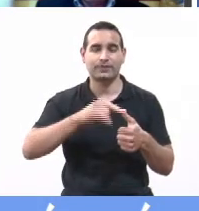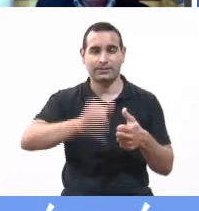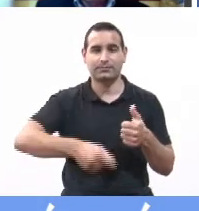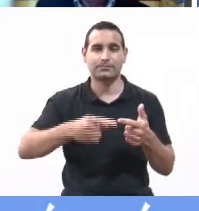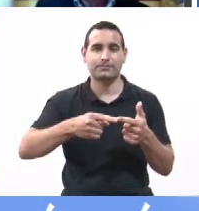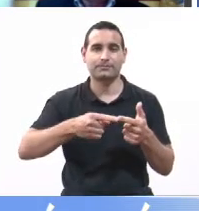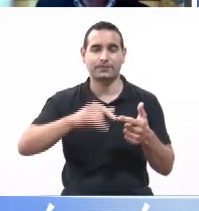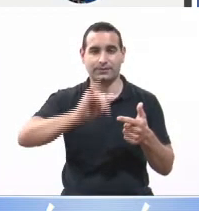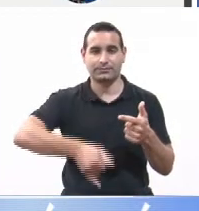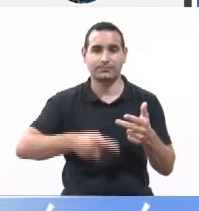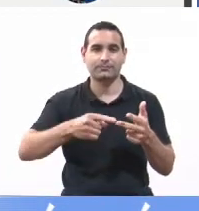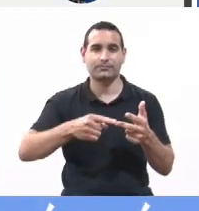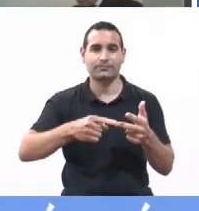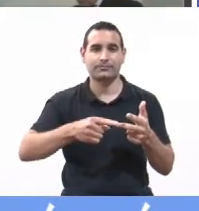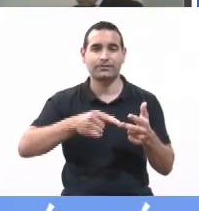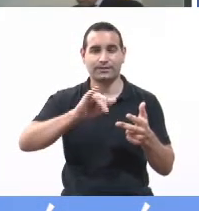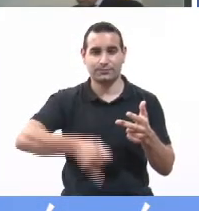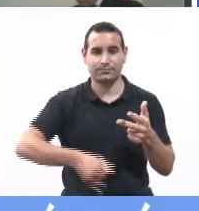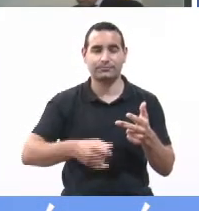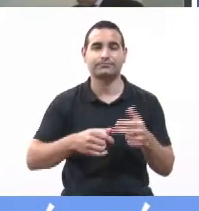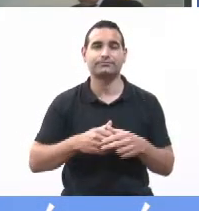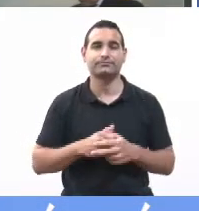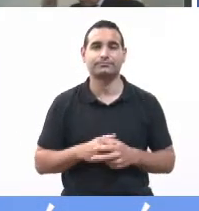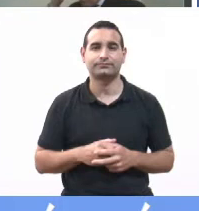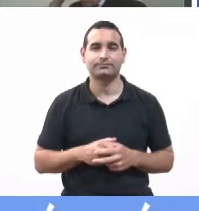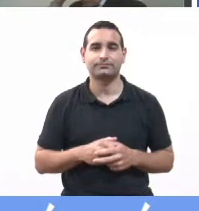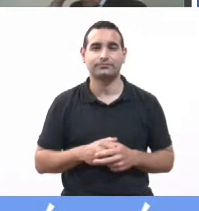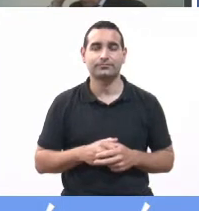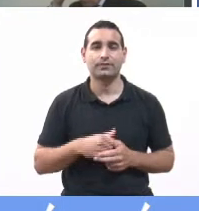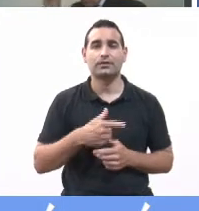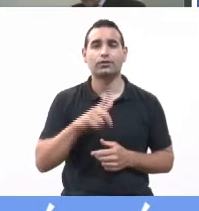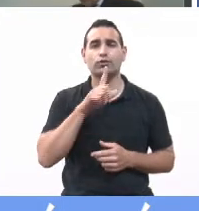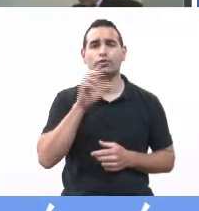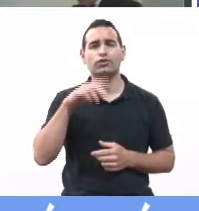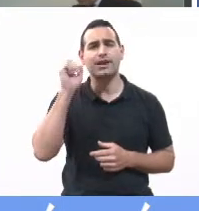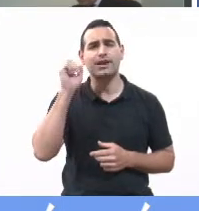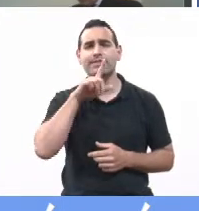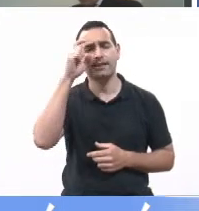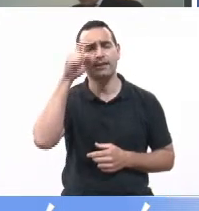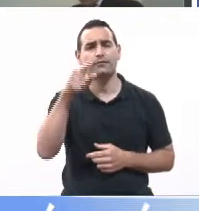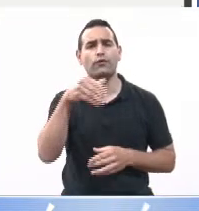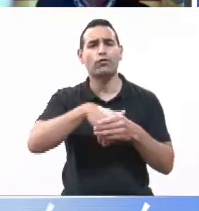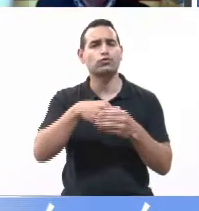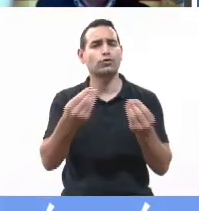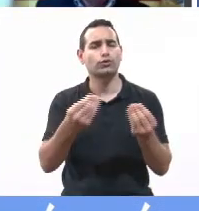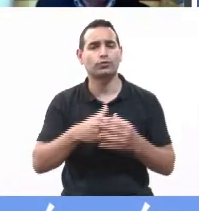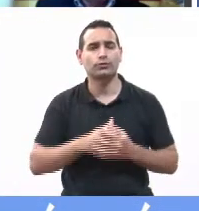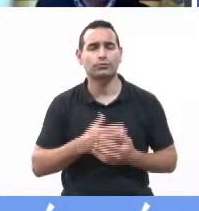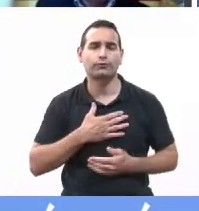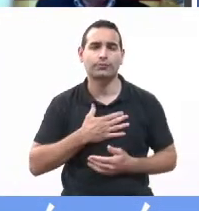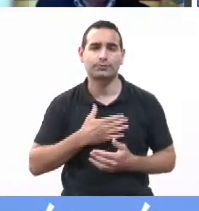Berazay, afirmativo. Bretigui, afirmativo. Zimmerman, afirmativo. Senador Doñate, el alcance de su voto, por favor.